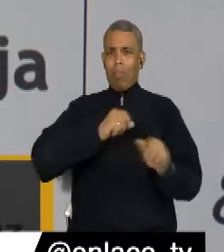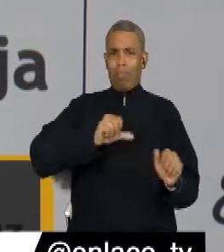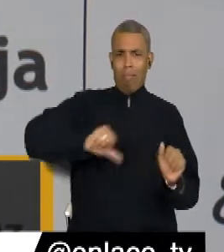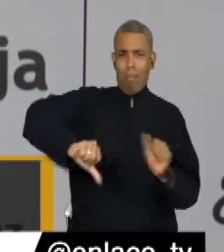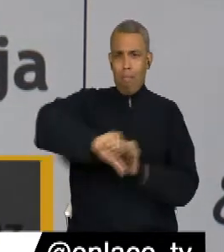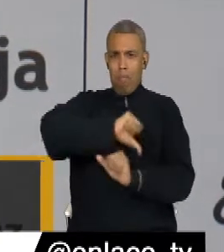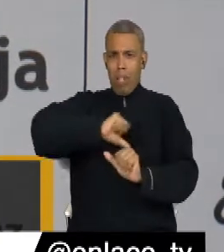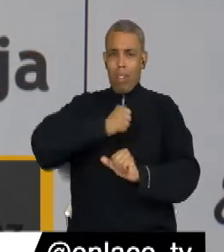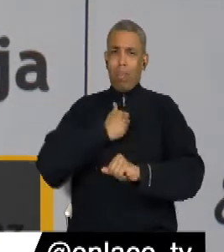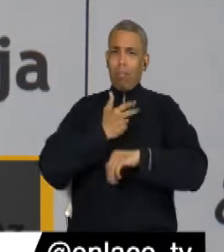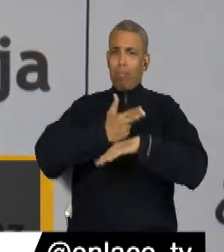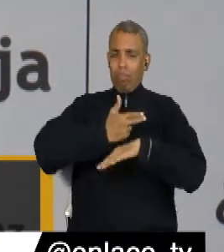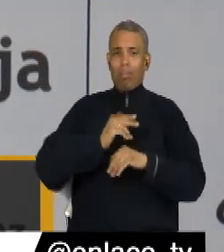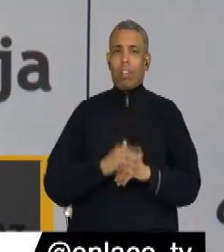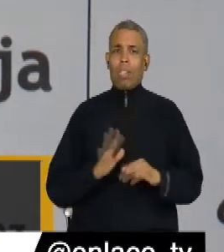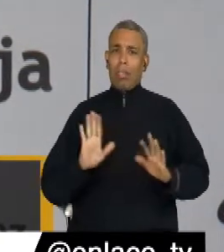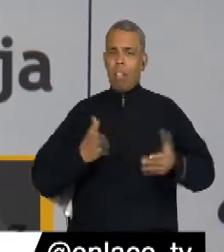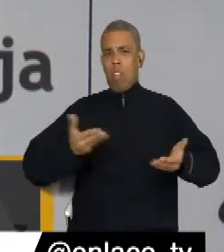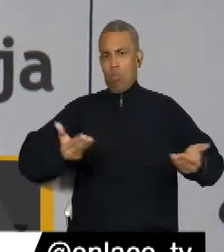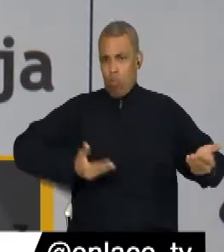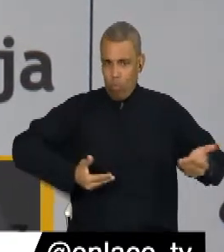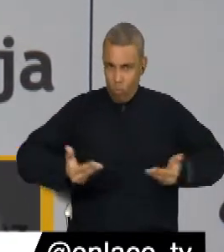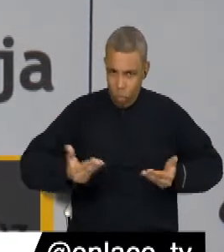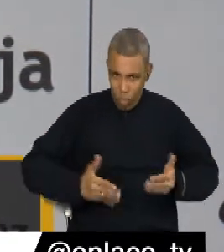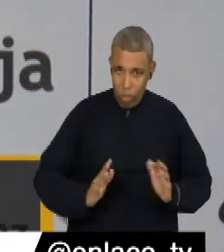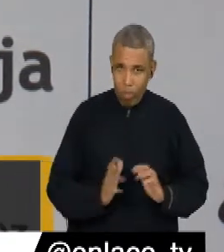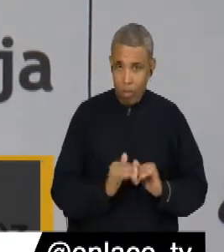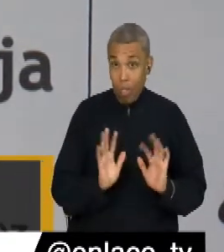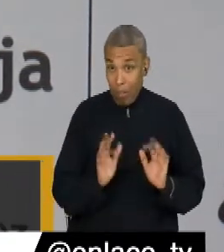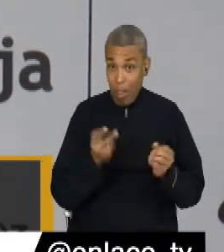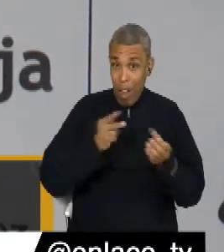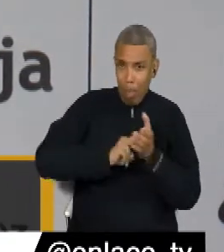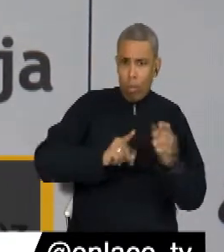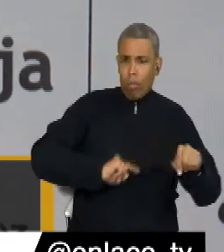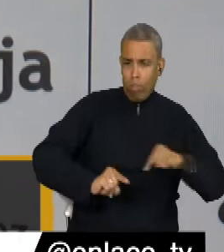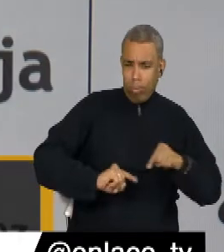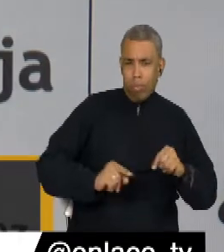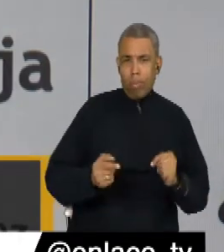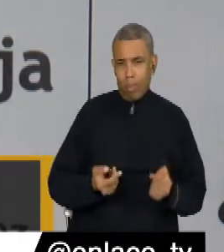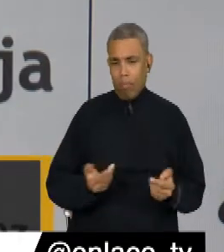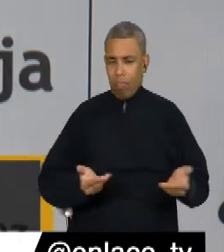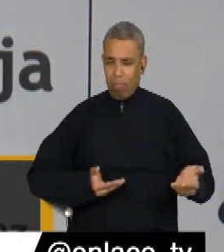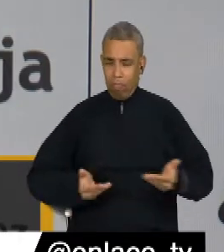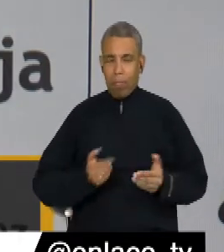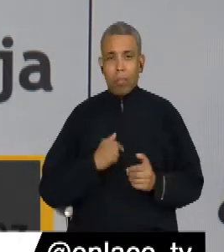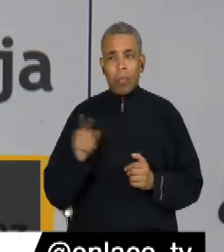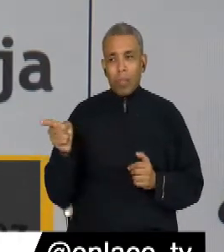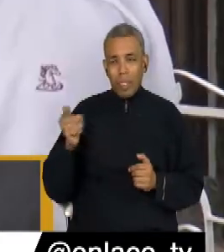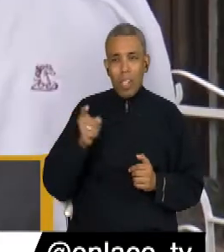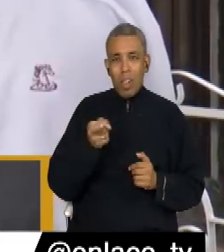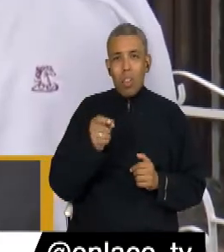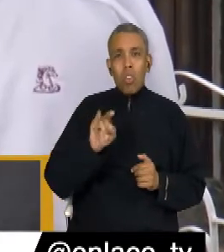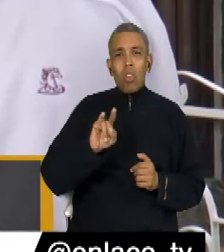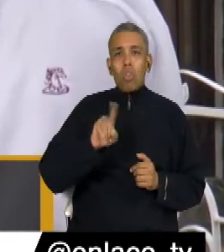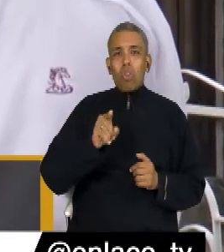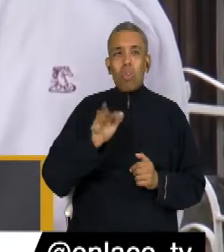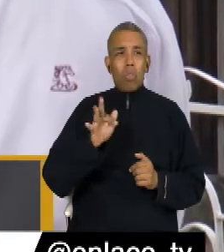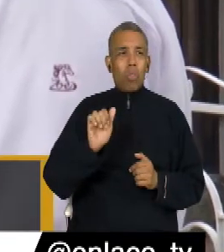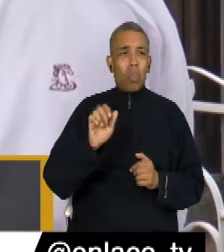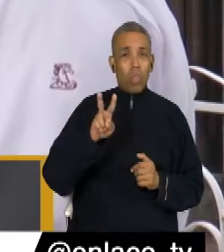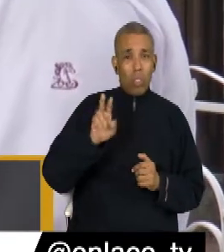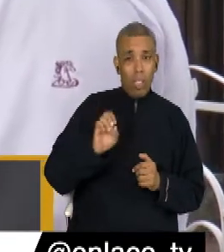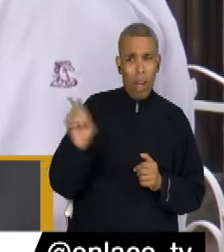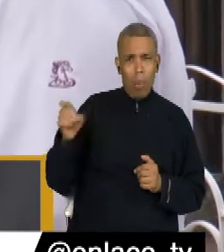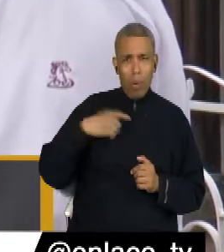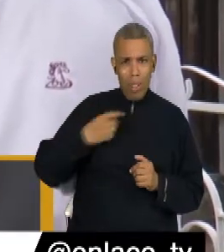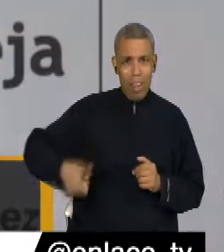pero también en un lugar de servicio al público que el doctor Gustavo Velaosa Sánchez ha dispuesto para todos los barranqueños. Esta semana la personería